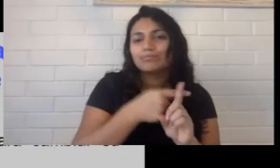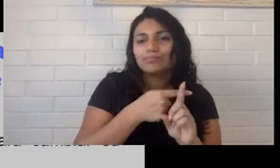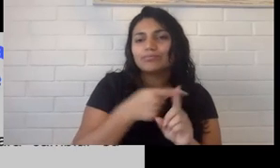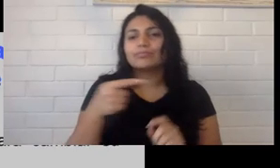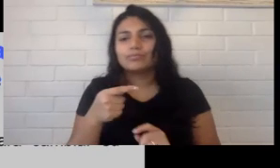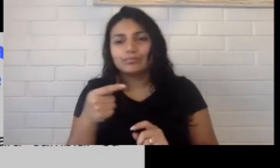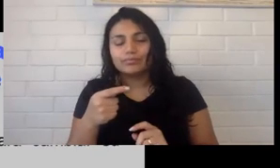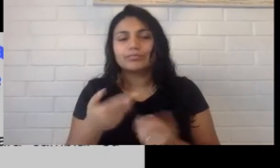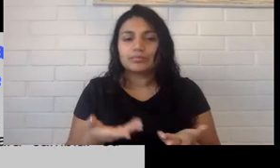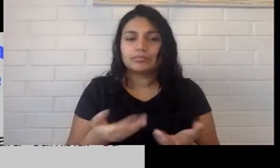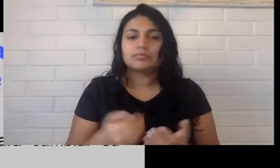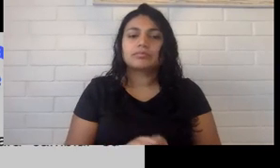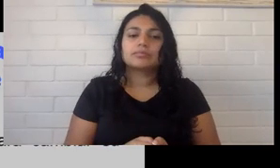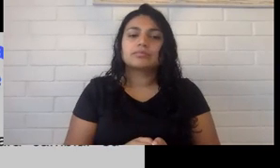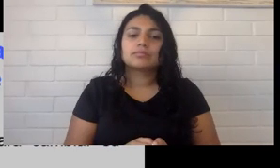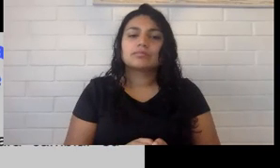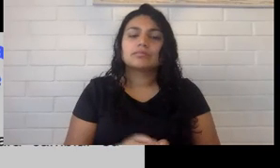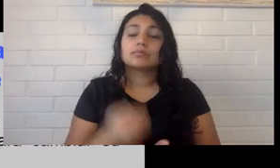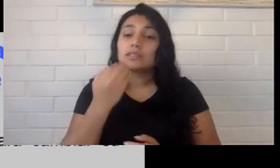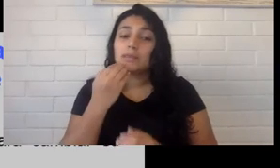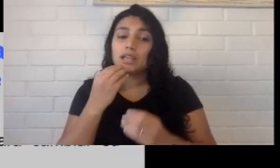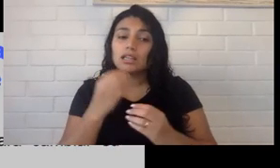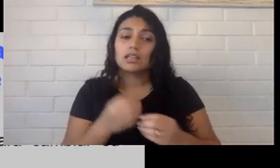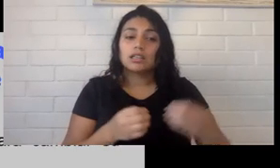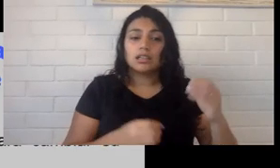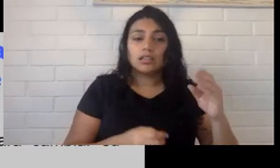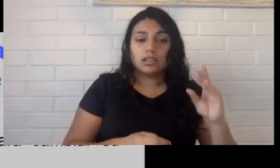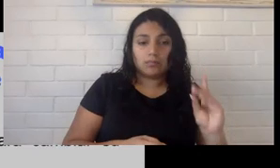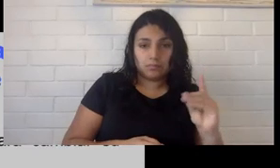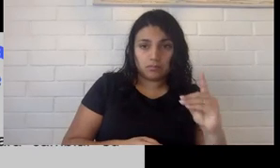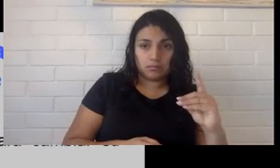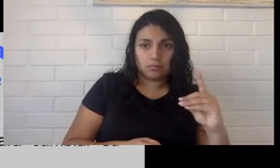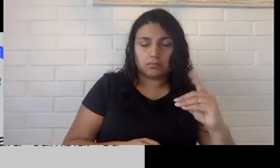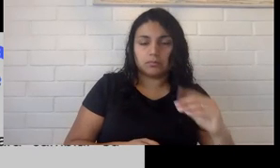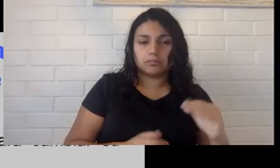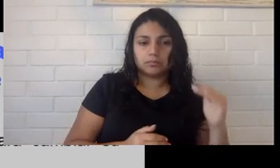regulado por el voltaje. Y hay canales iónicos que están regulados por